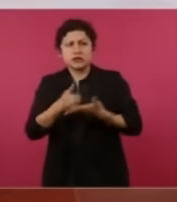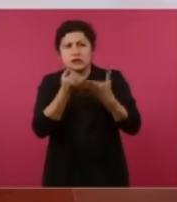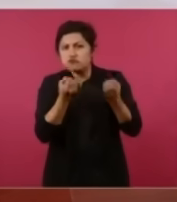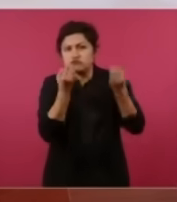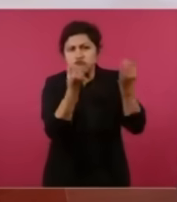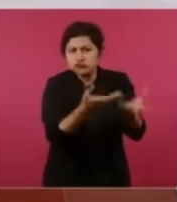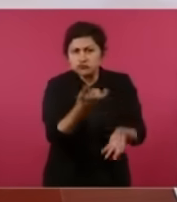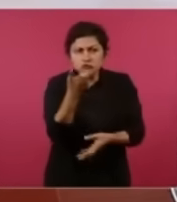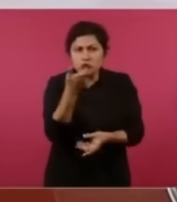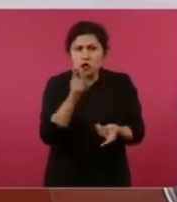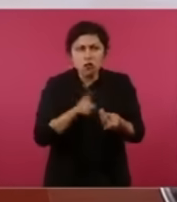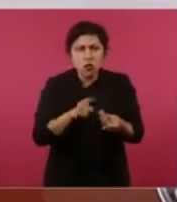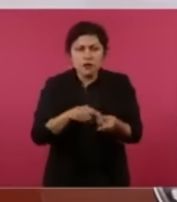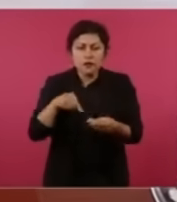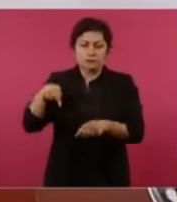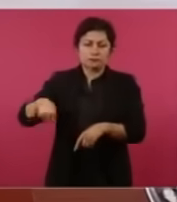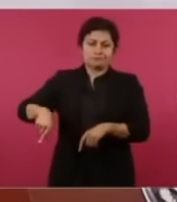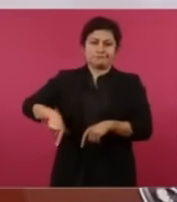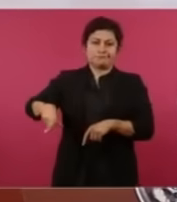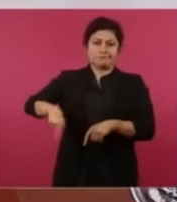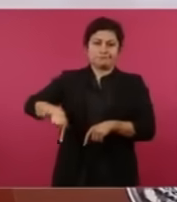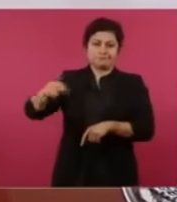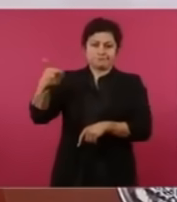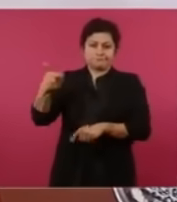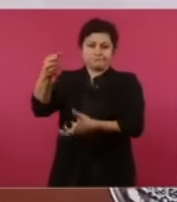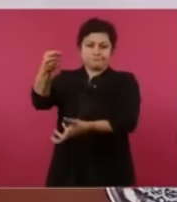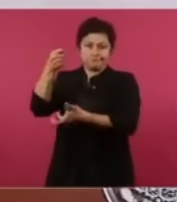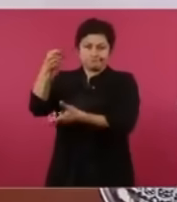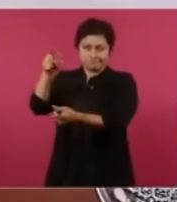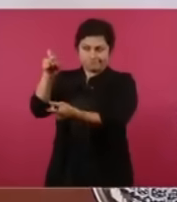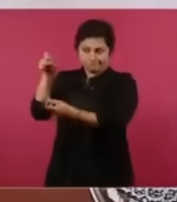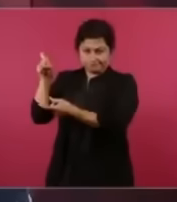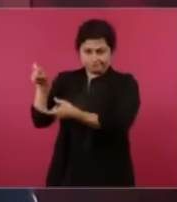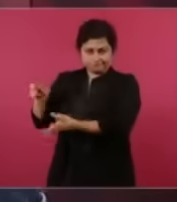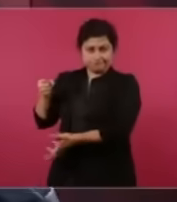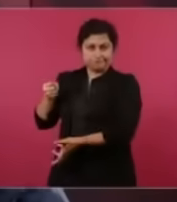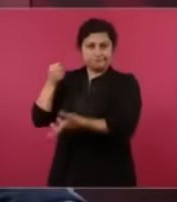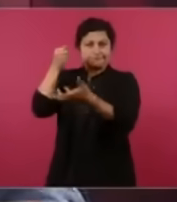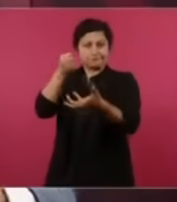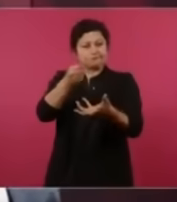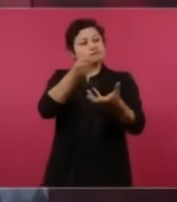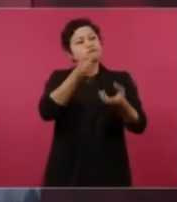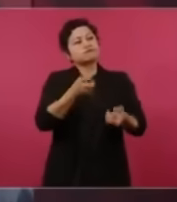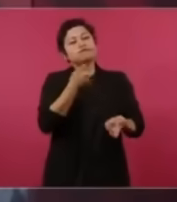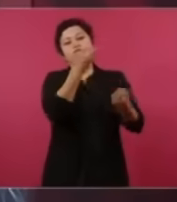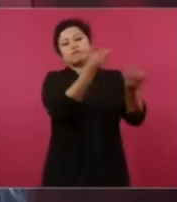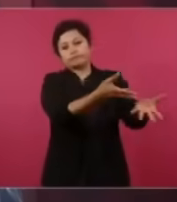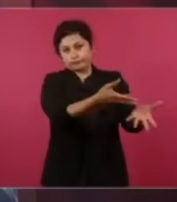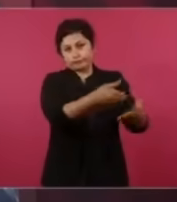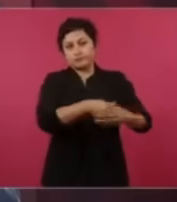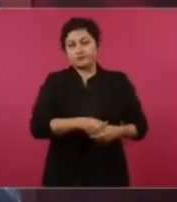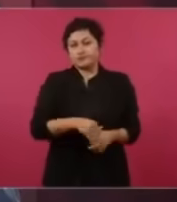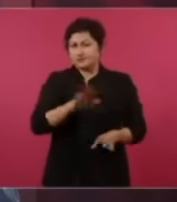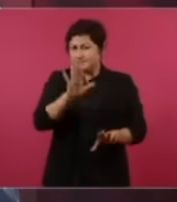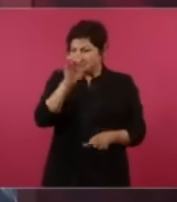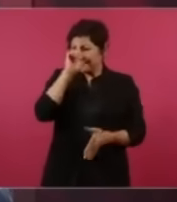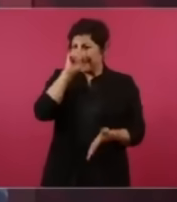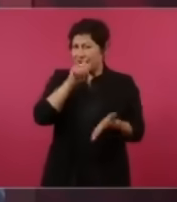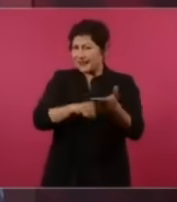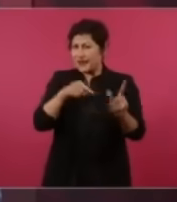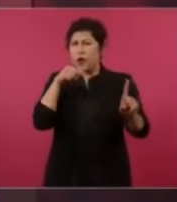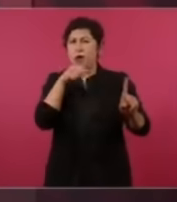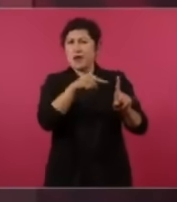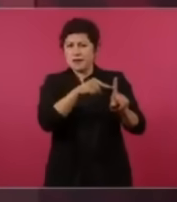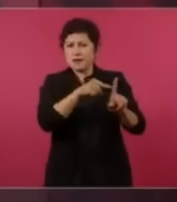Entonces, él creo que tiene una casa en Londres y desde